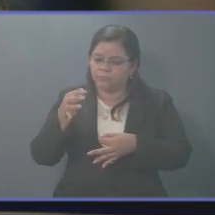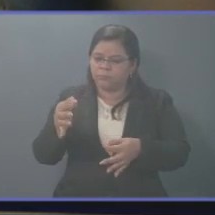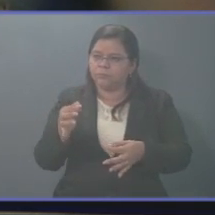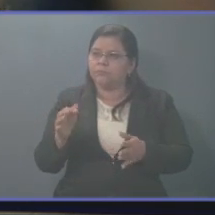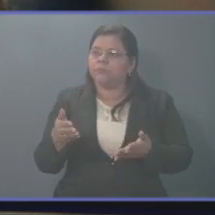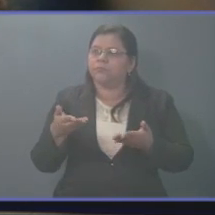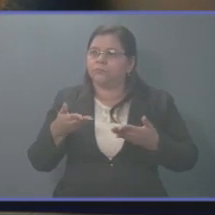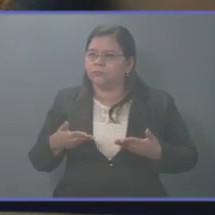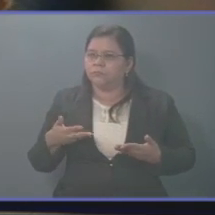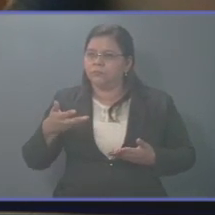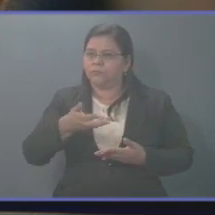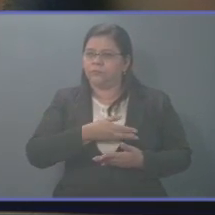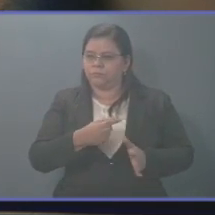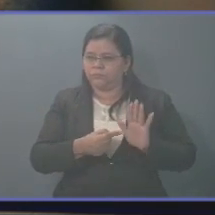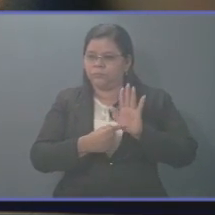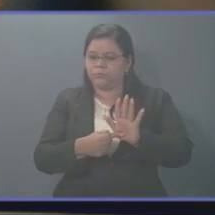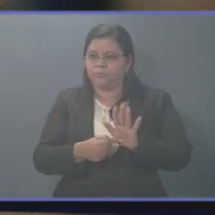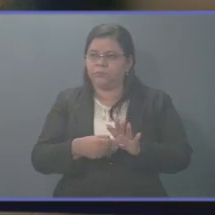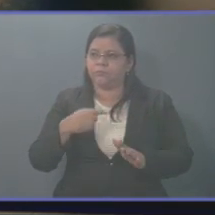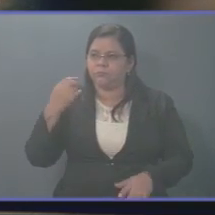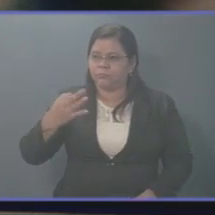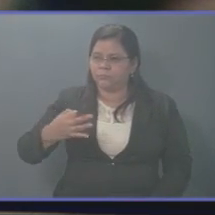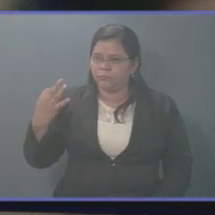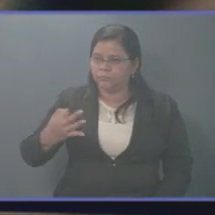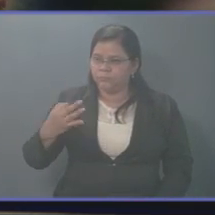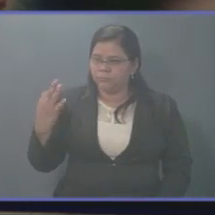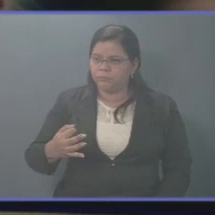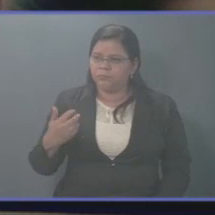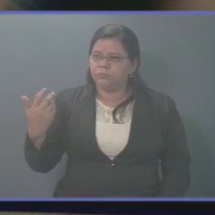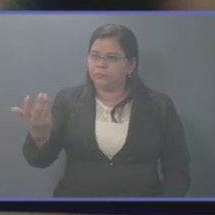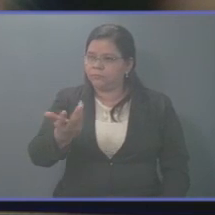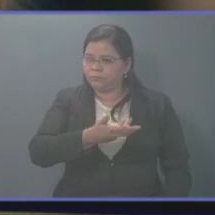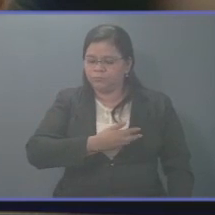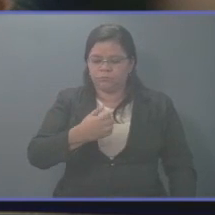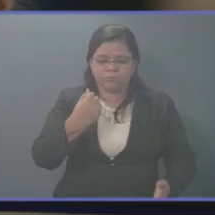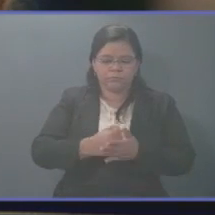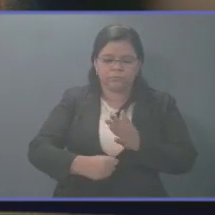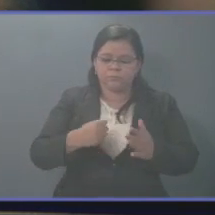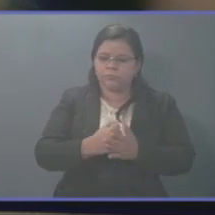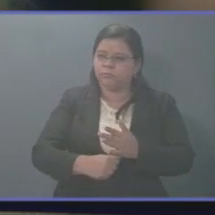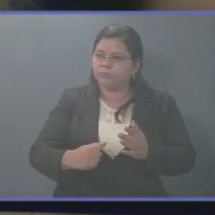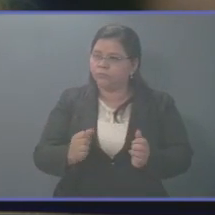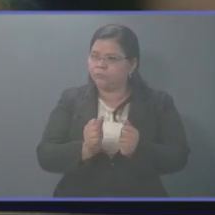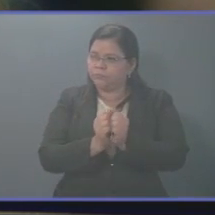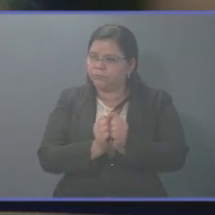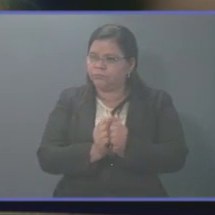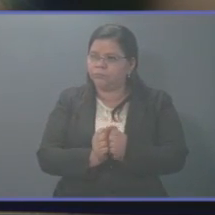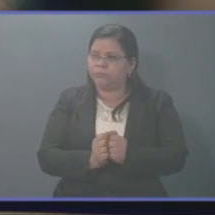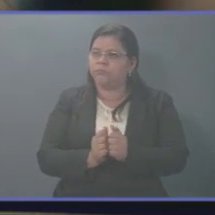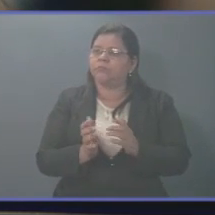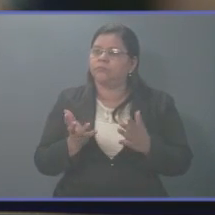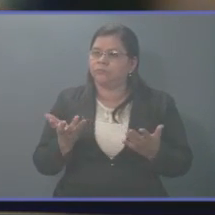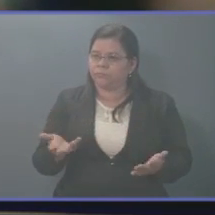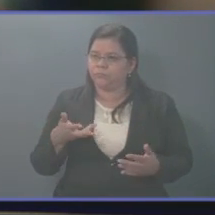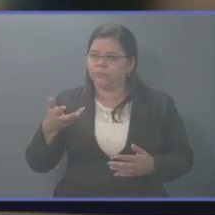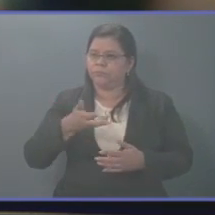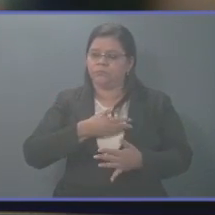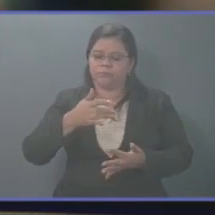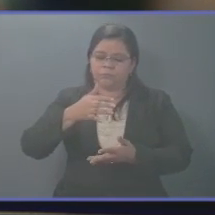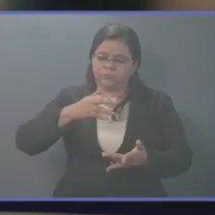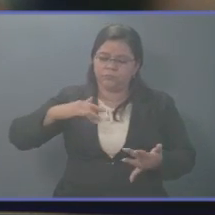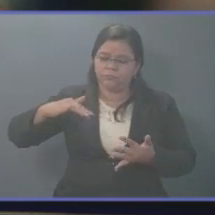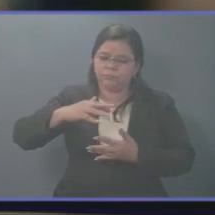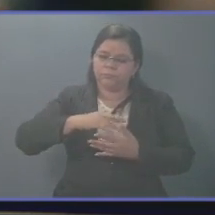a visualizar la necesidad de que todos trabajemos en conjunto por recuperar nuestro medio